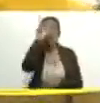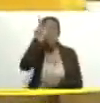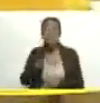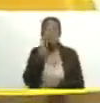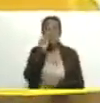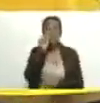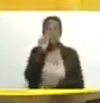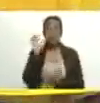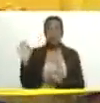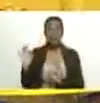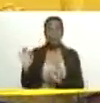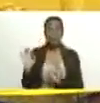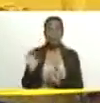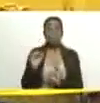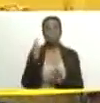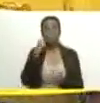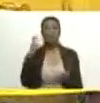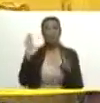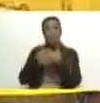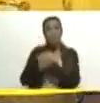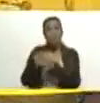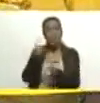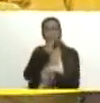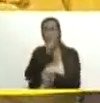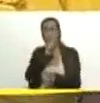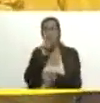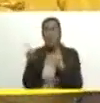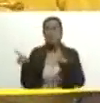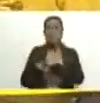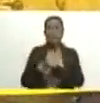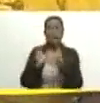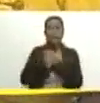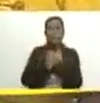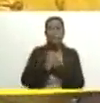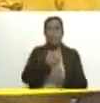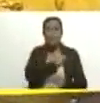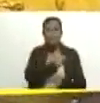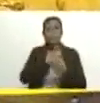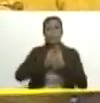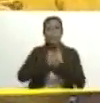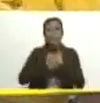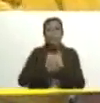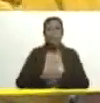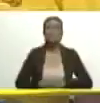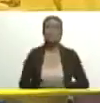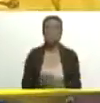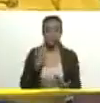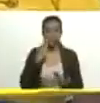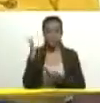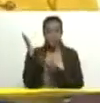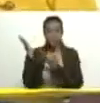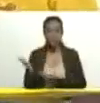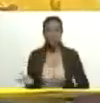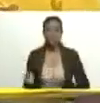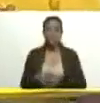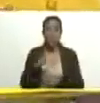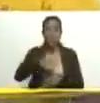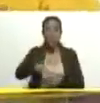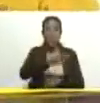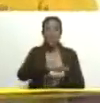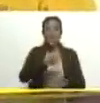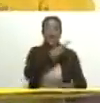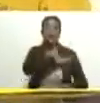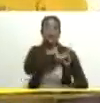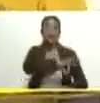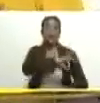Andrade, Naguara, así se llama un amigo mío del liceo. Luis Andrade, ¿ah? De la